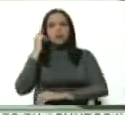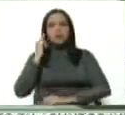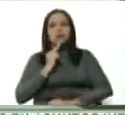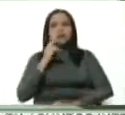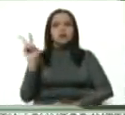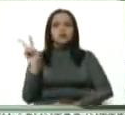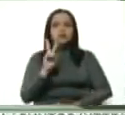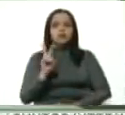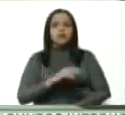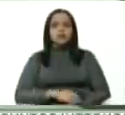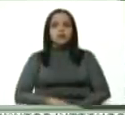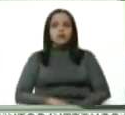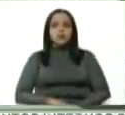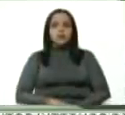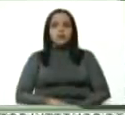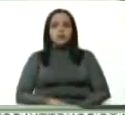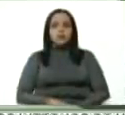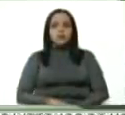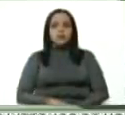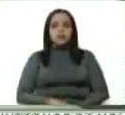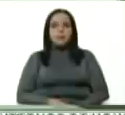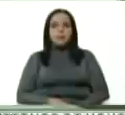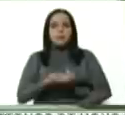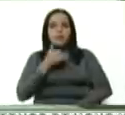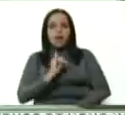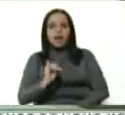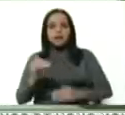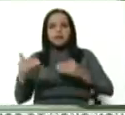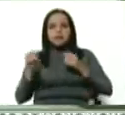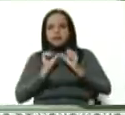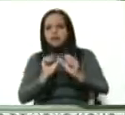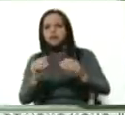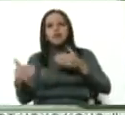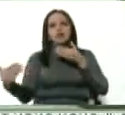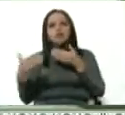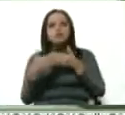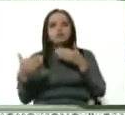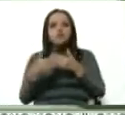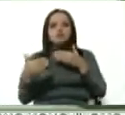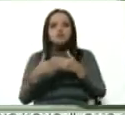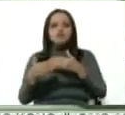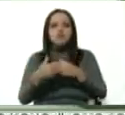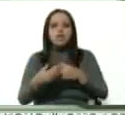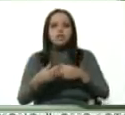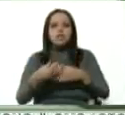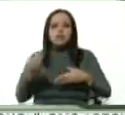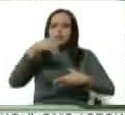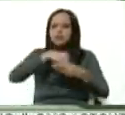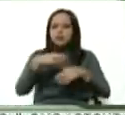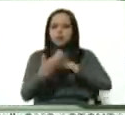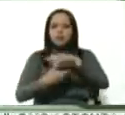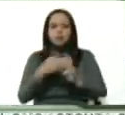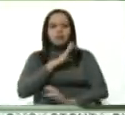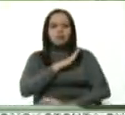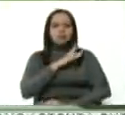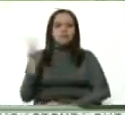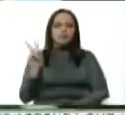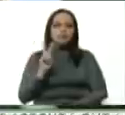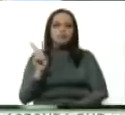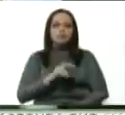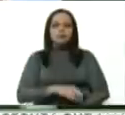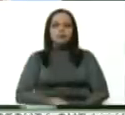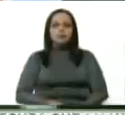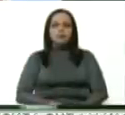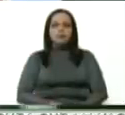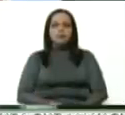Venezuela, ante la permanente insistencia de inmiscuirse en asuntos internos de Venezuela,